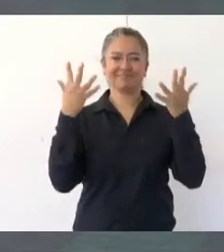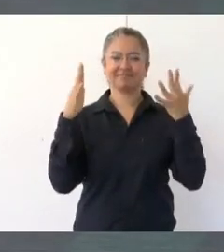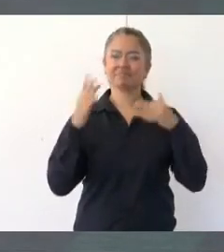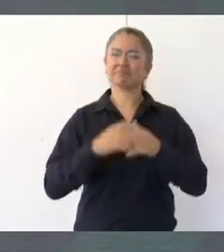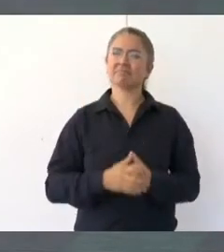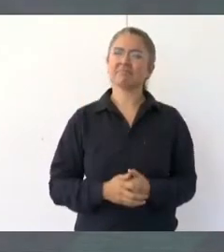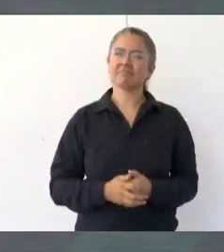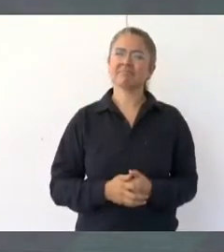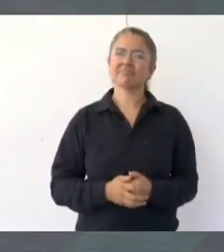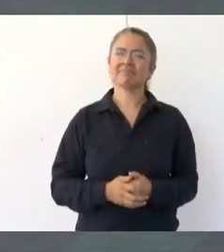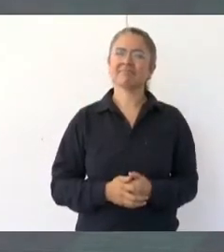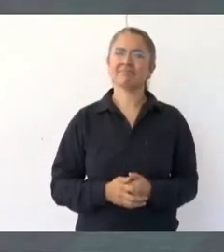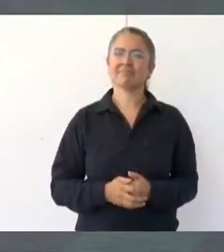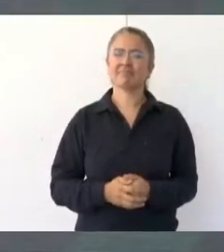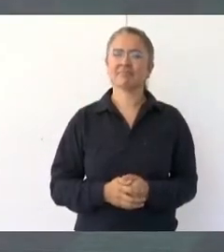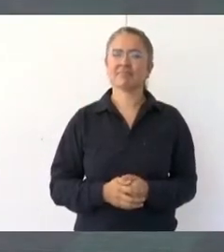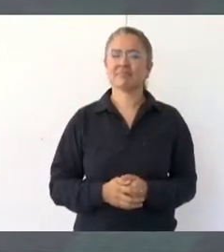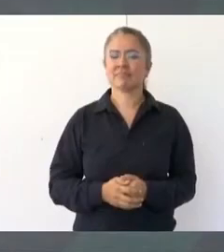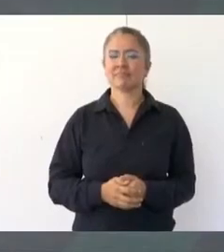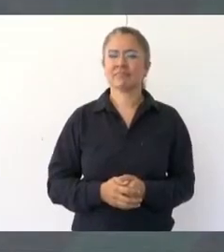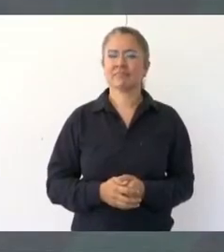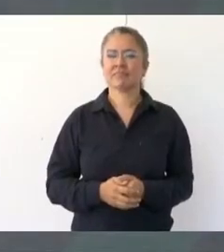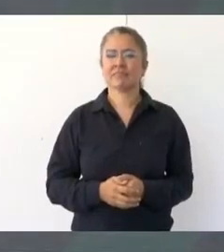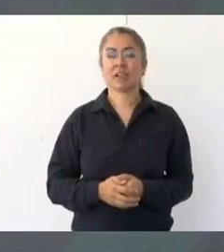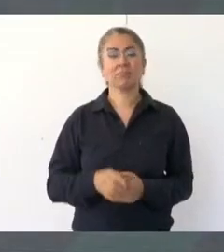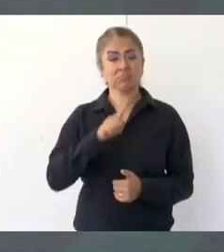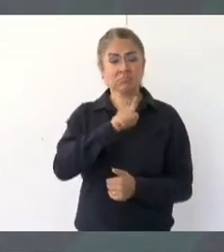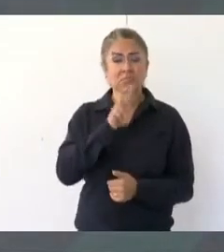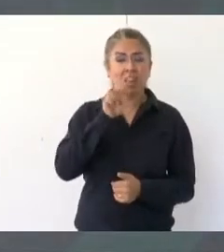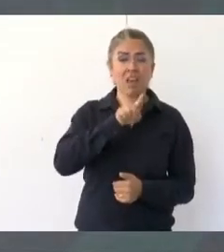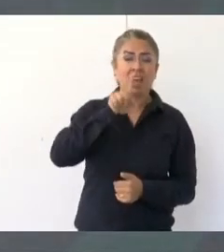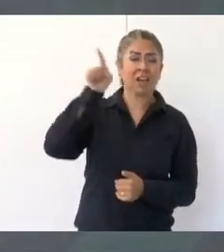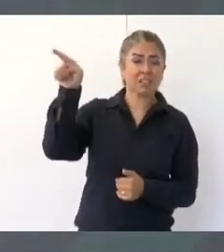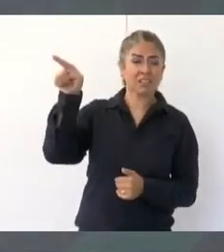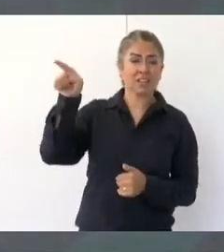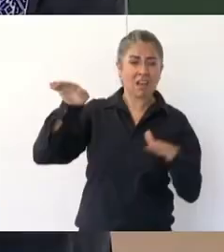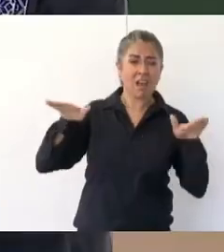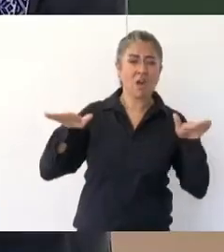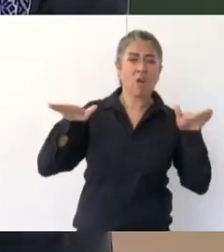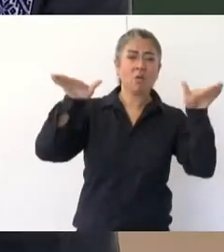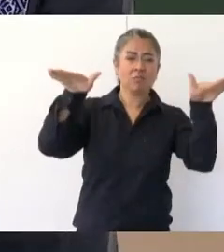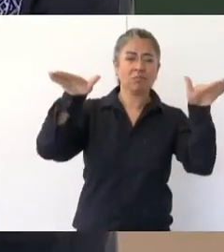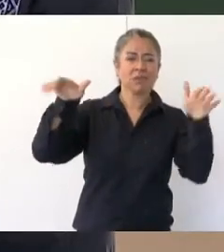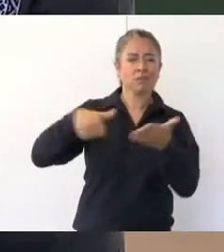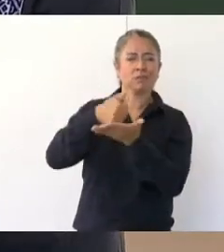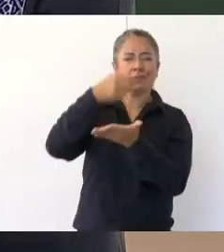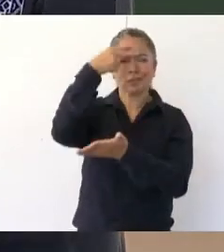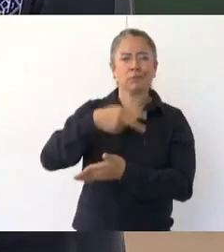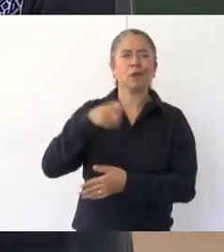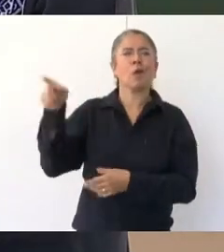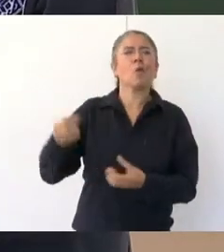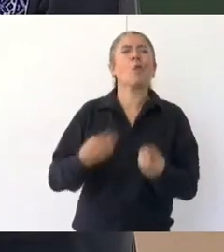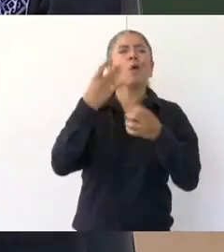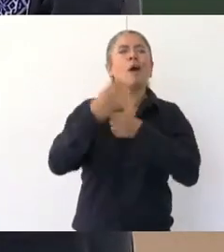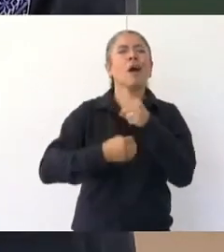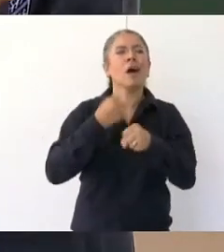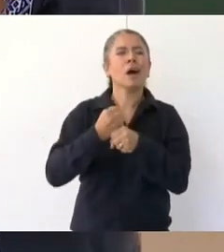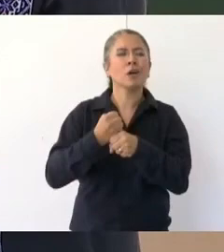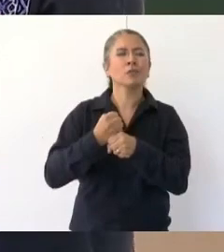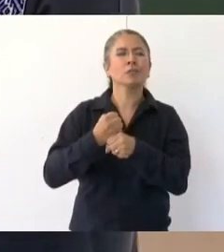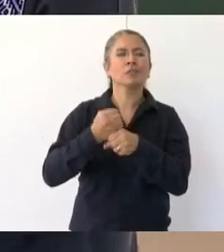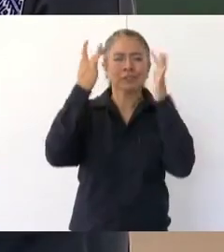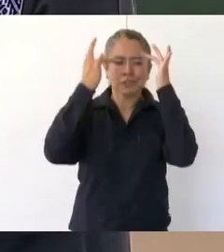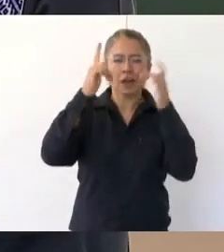¿Saben qué hicieron? El aeropuerto de la Ciudad de México, el Santa Lucía, como en 2 años y medio, un